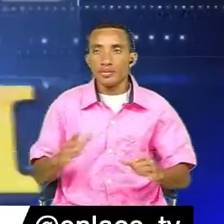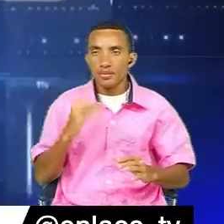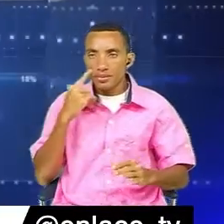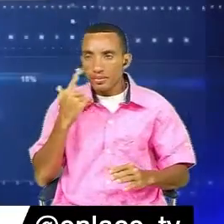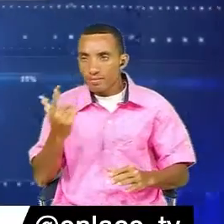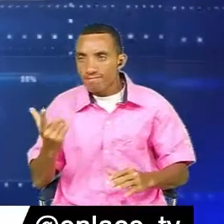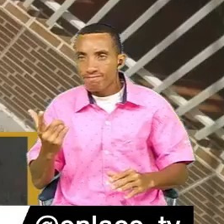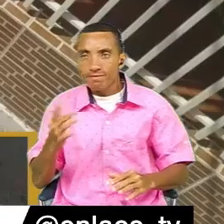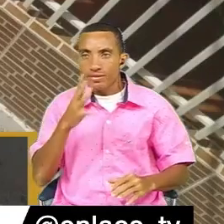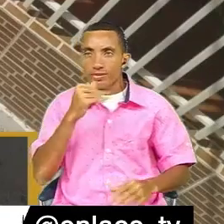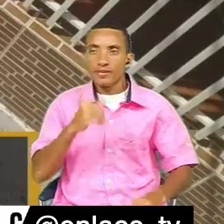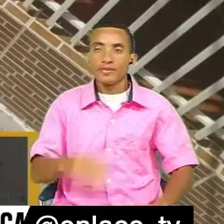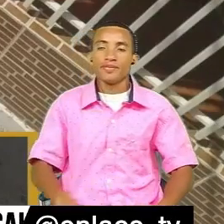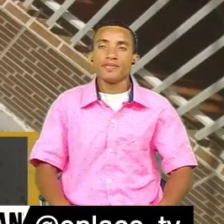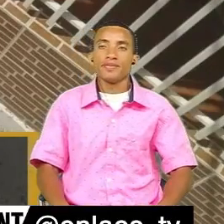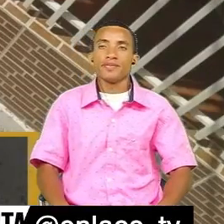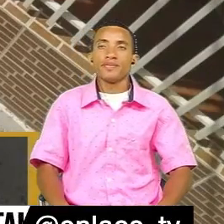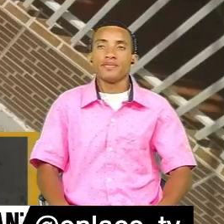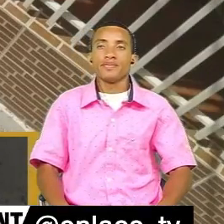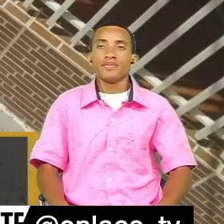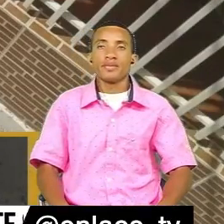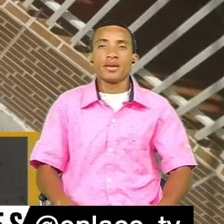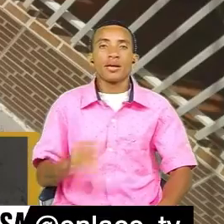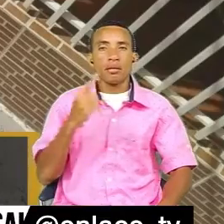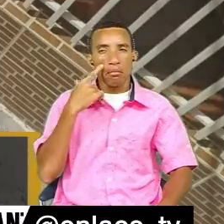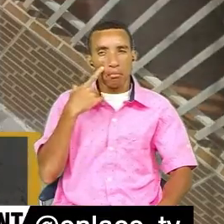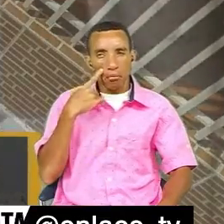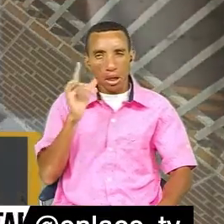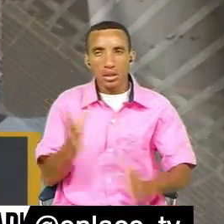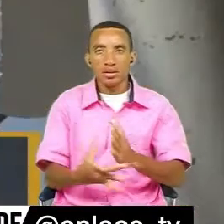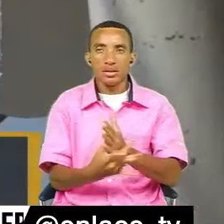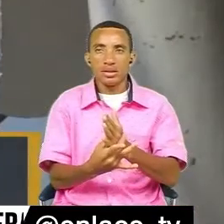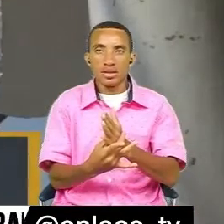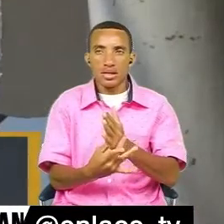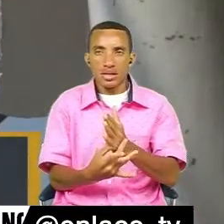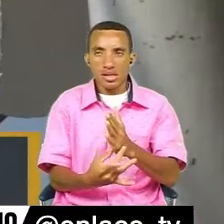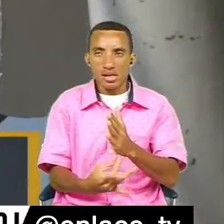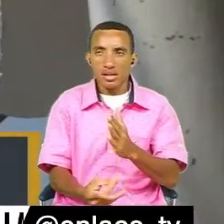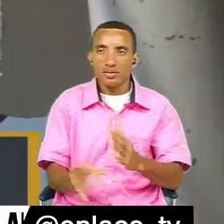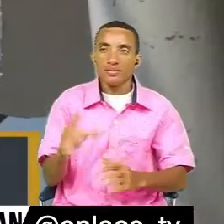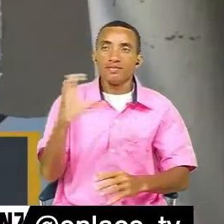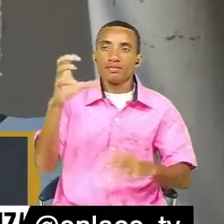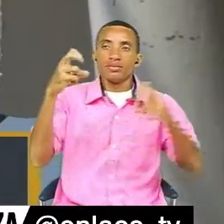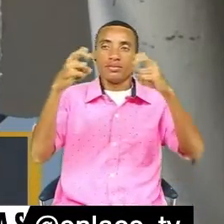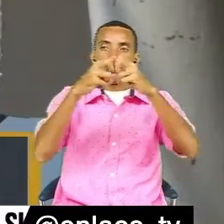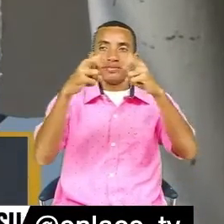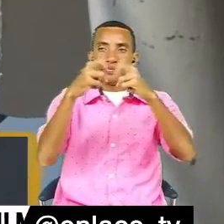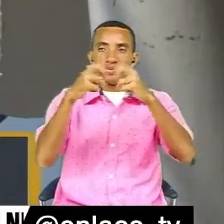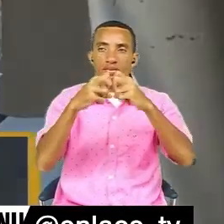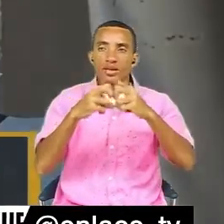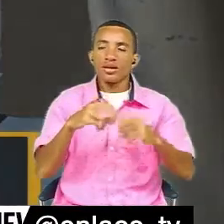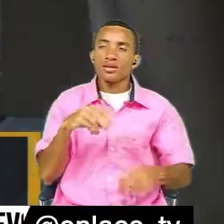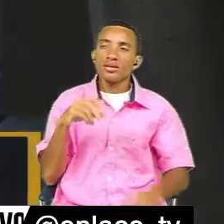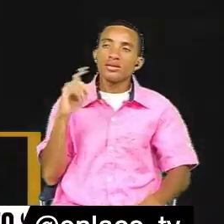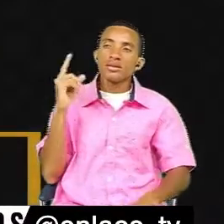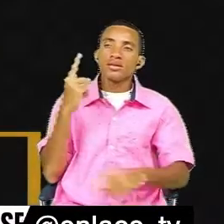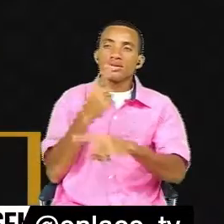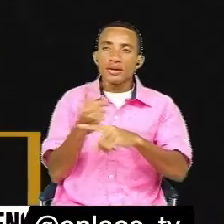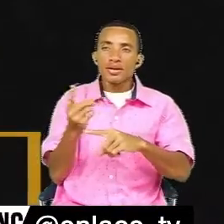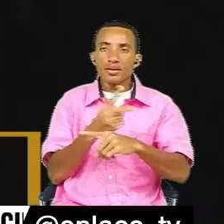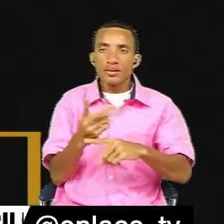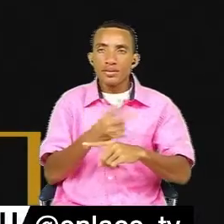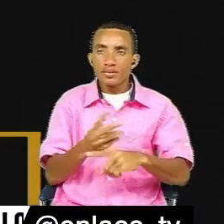uso. Lo que al parecer es un escape de aceite de este transformador de la ESA se viene presentando desde hace varias semanas en la esquina